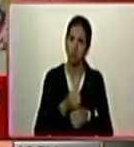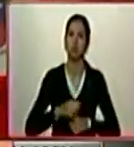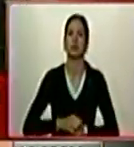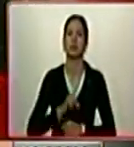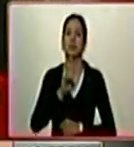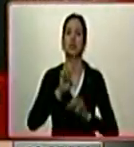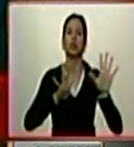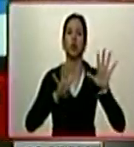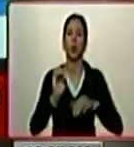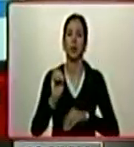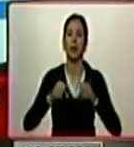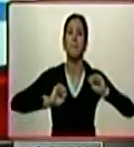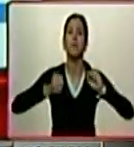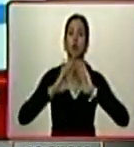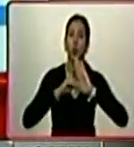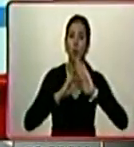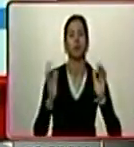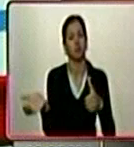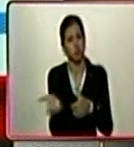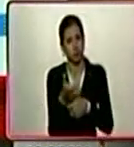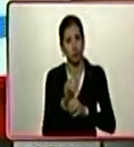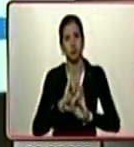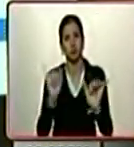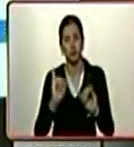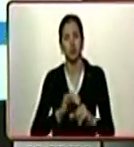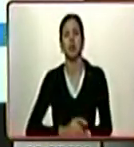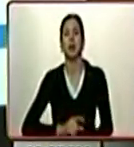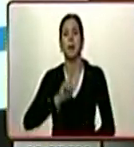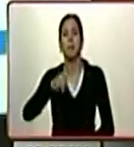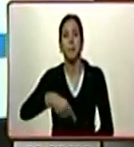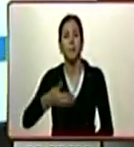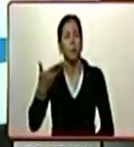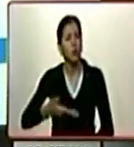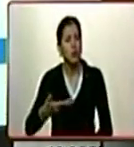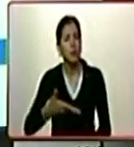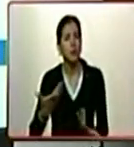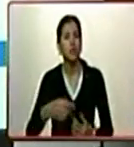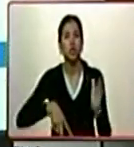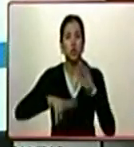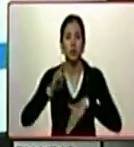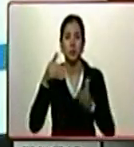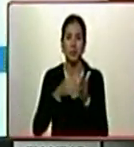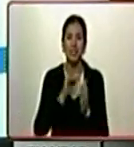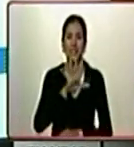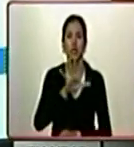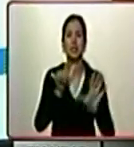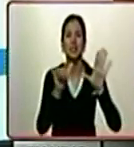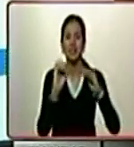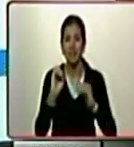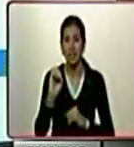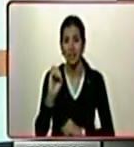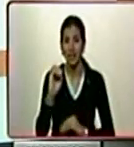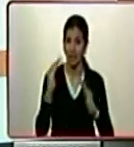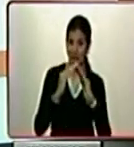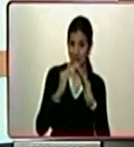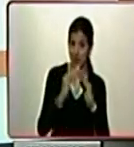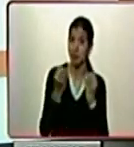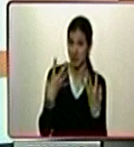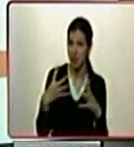190 motocicletas y, lo más importante, de 12.560 viviendas dignas